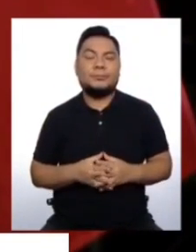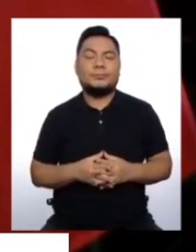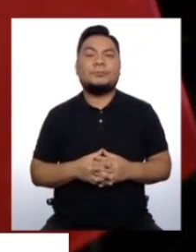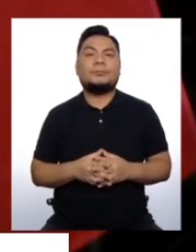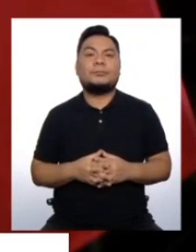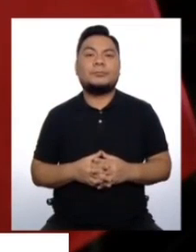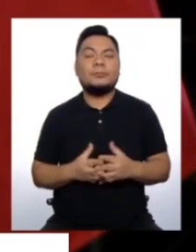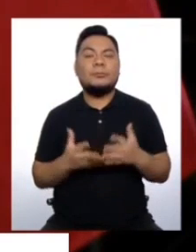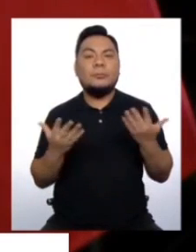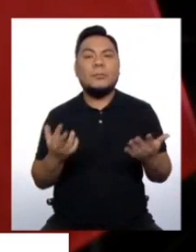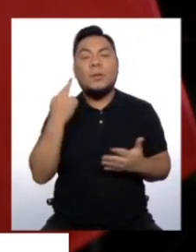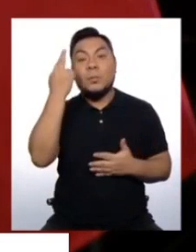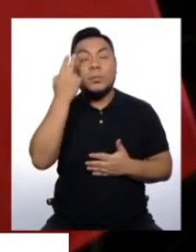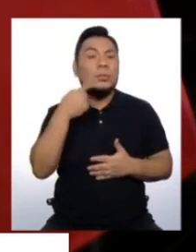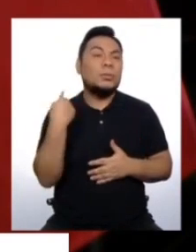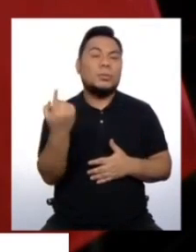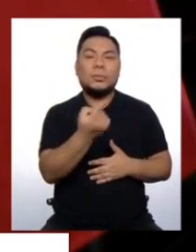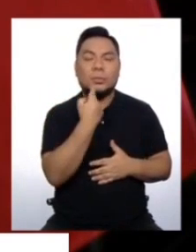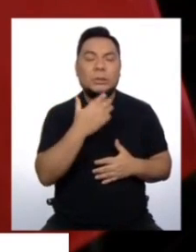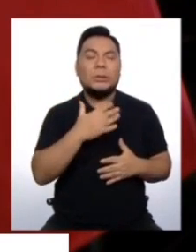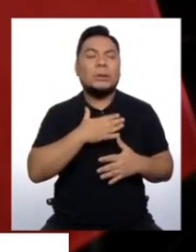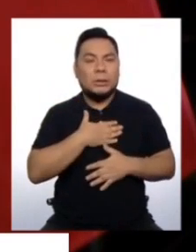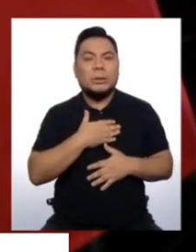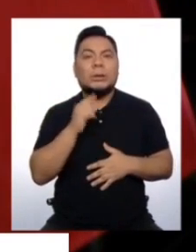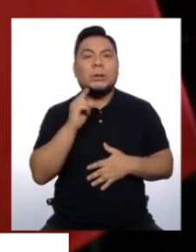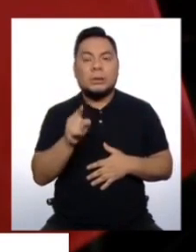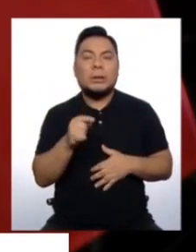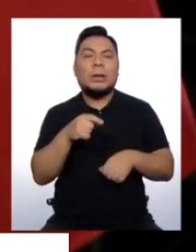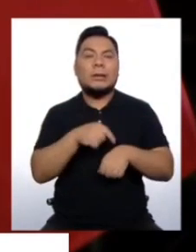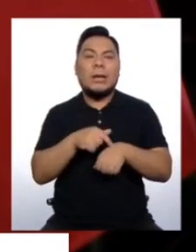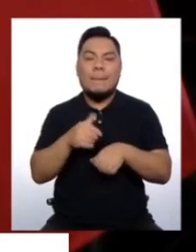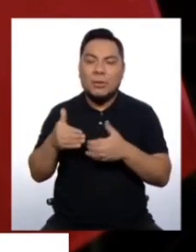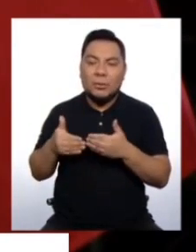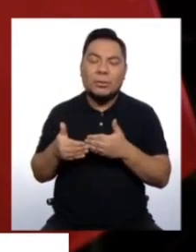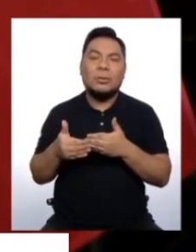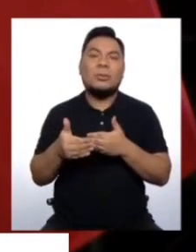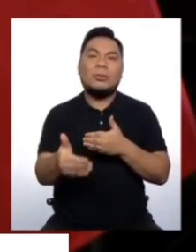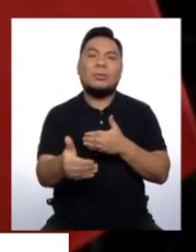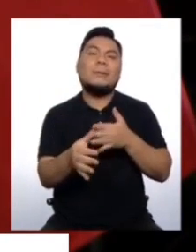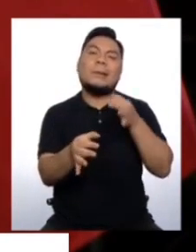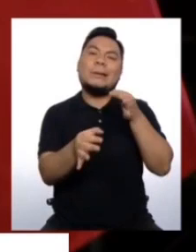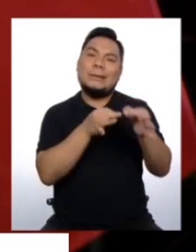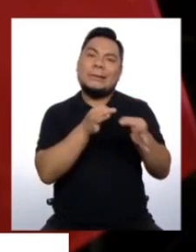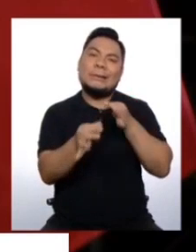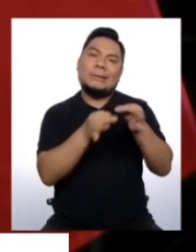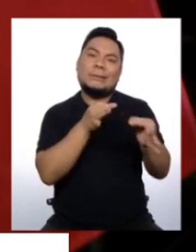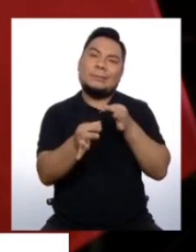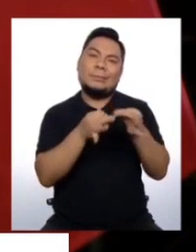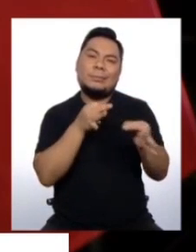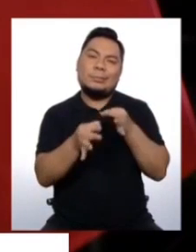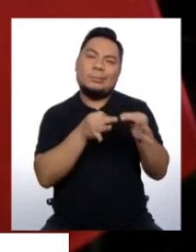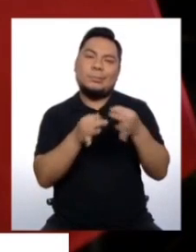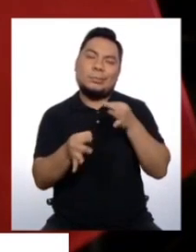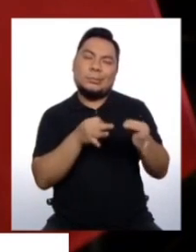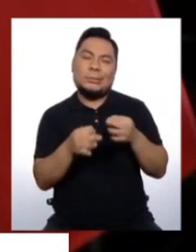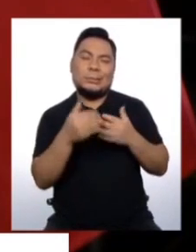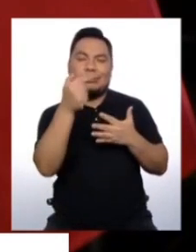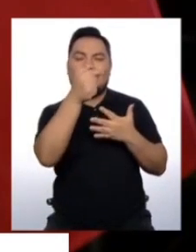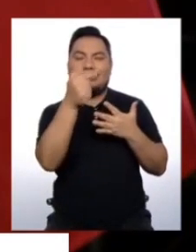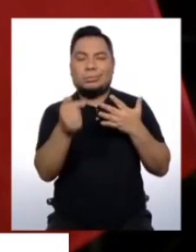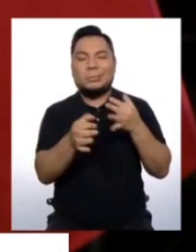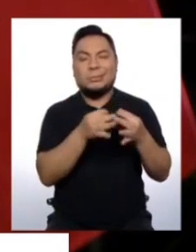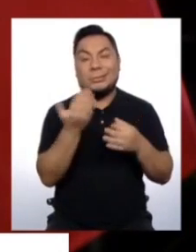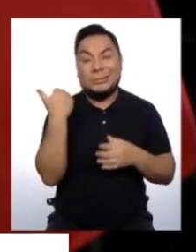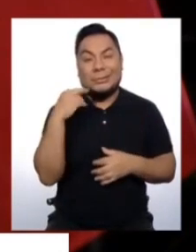Y por eso es que nos tomamos un tiempo un poco extenso para explicarlo, y que no era una